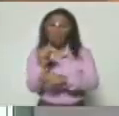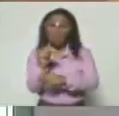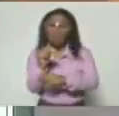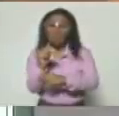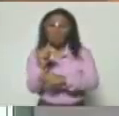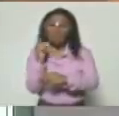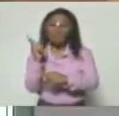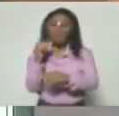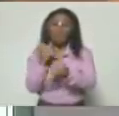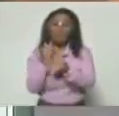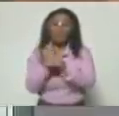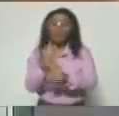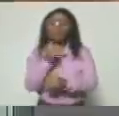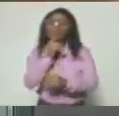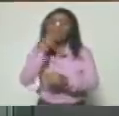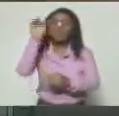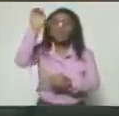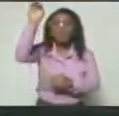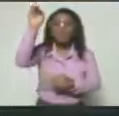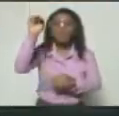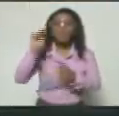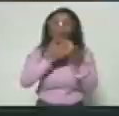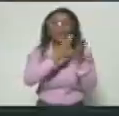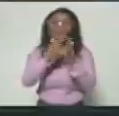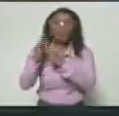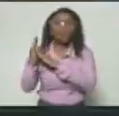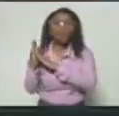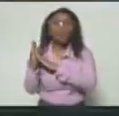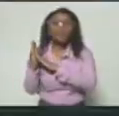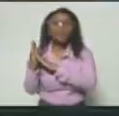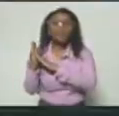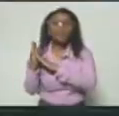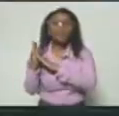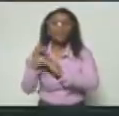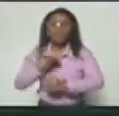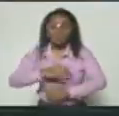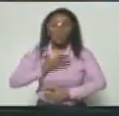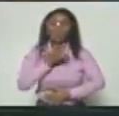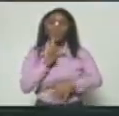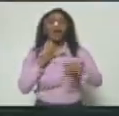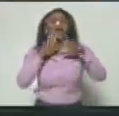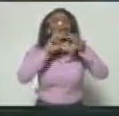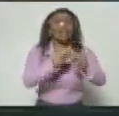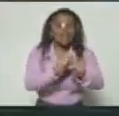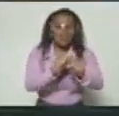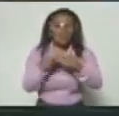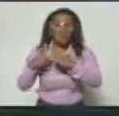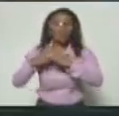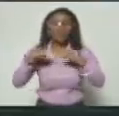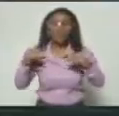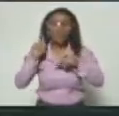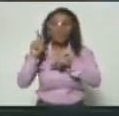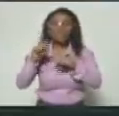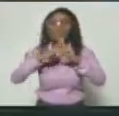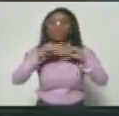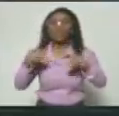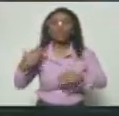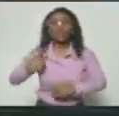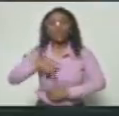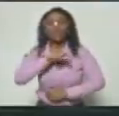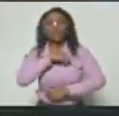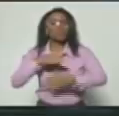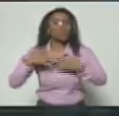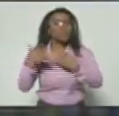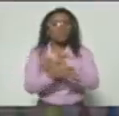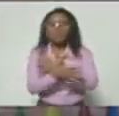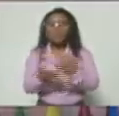será muy difícil. Con unidad podremos alcanzarlo todo. Y ese todo para nosotros es